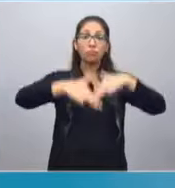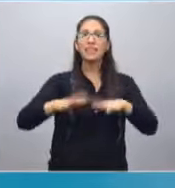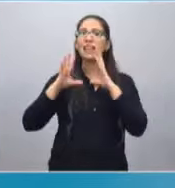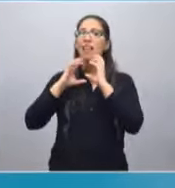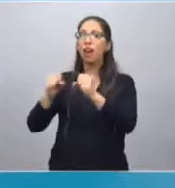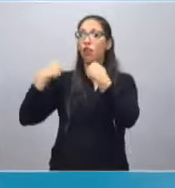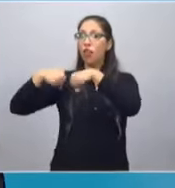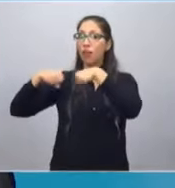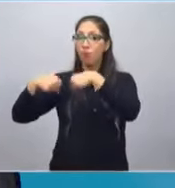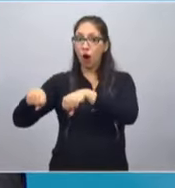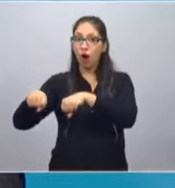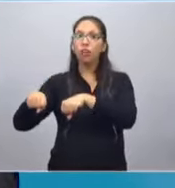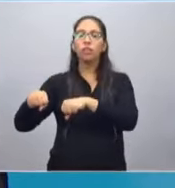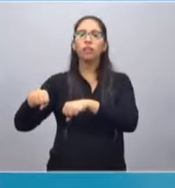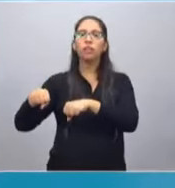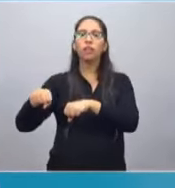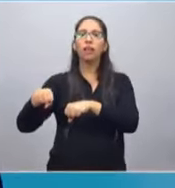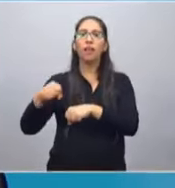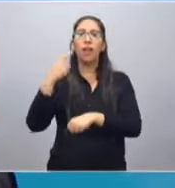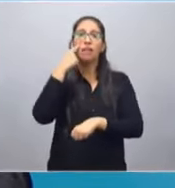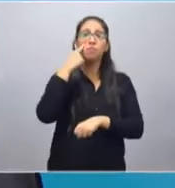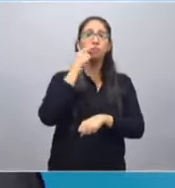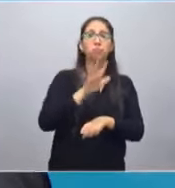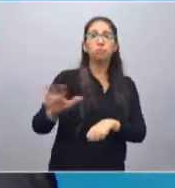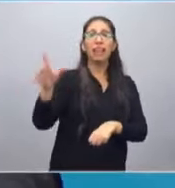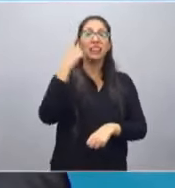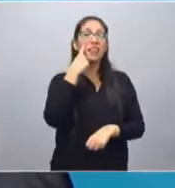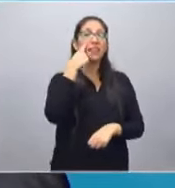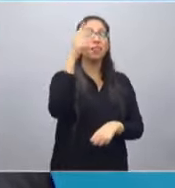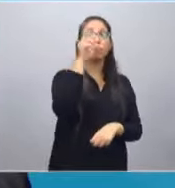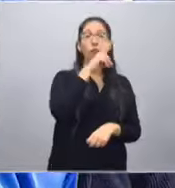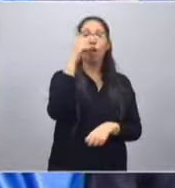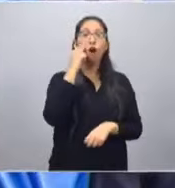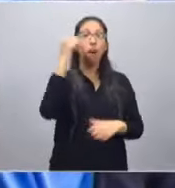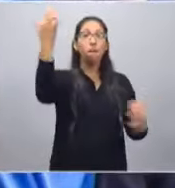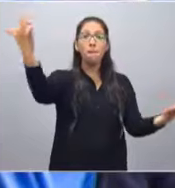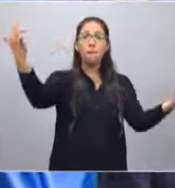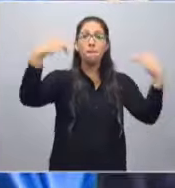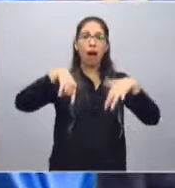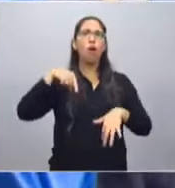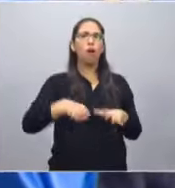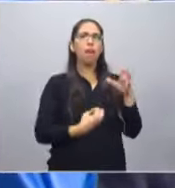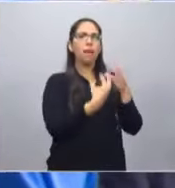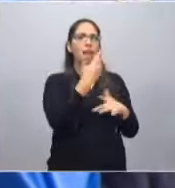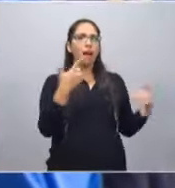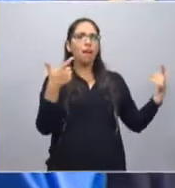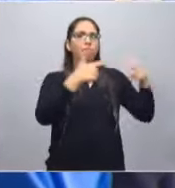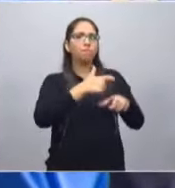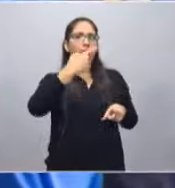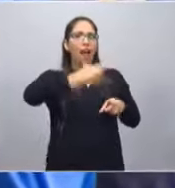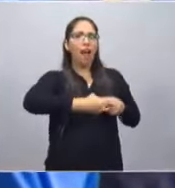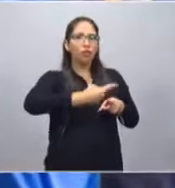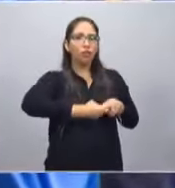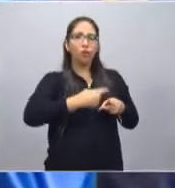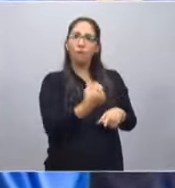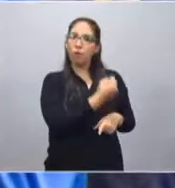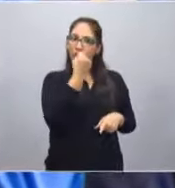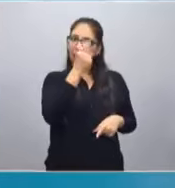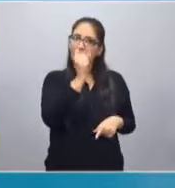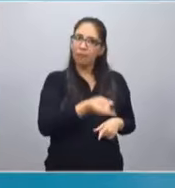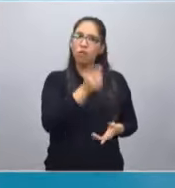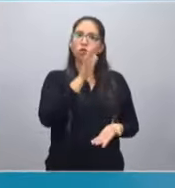de deporte de muchísimos distritos intendentes intendent que hoy estuvimos a la mañana también en un acto importante de